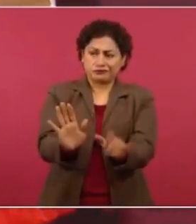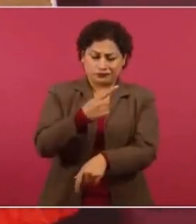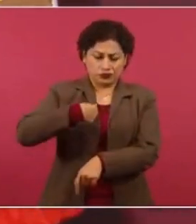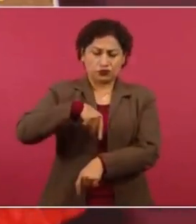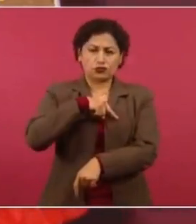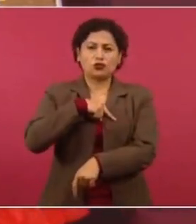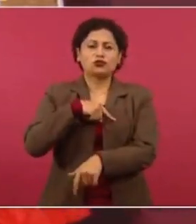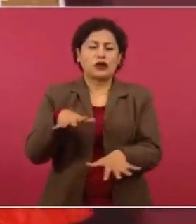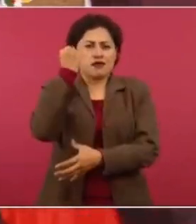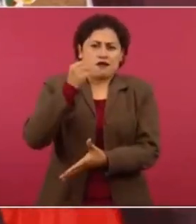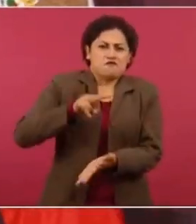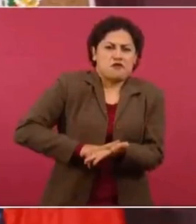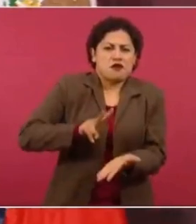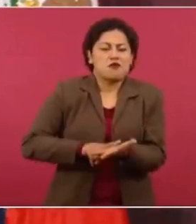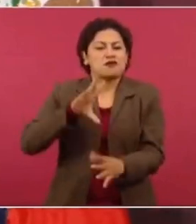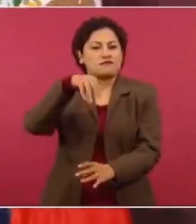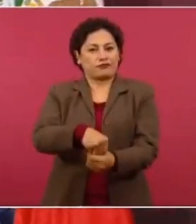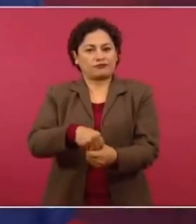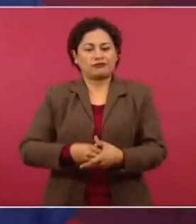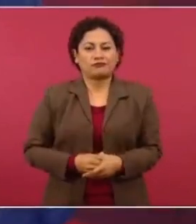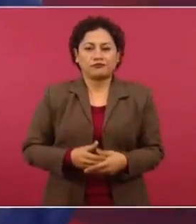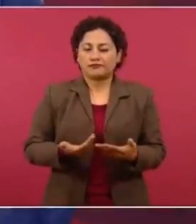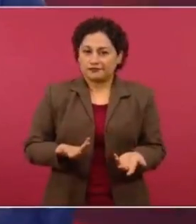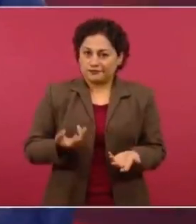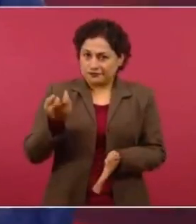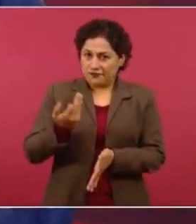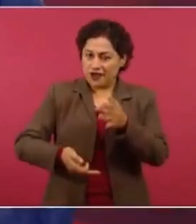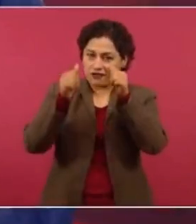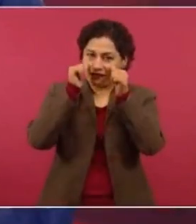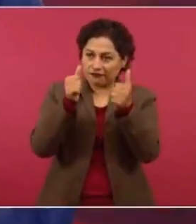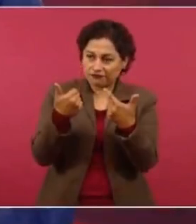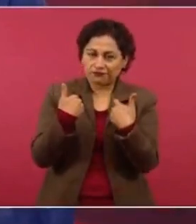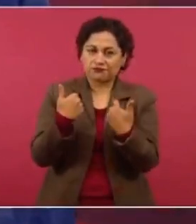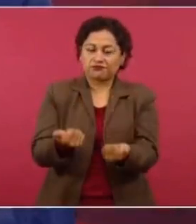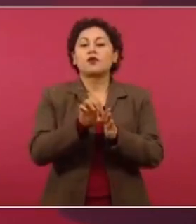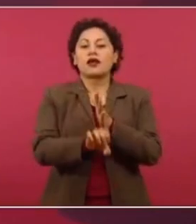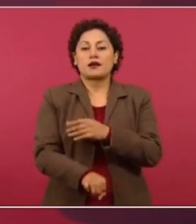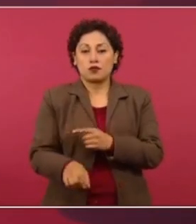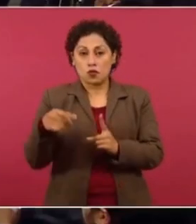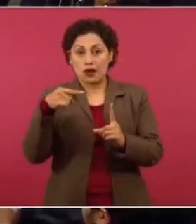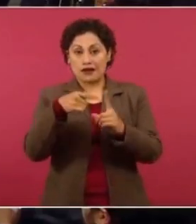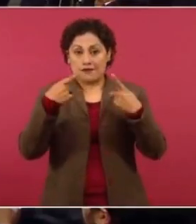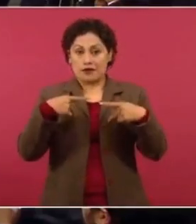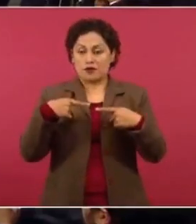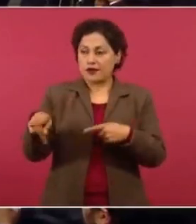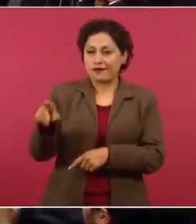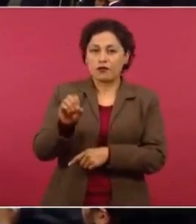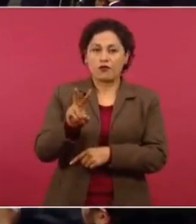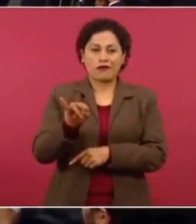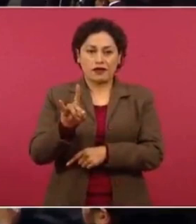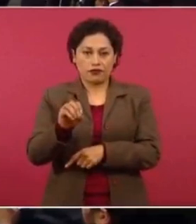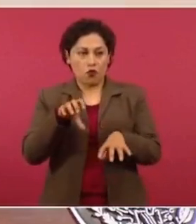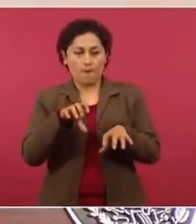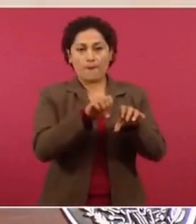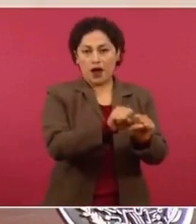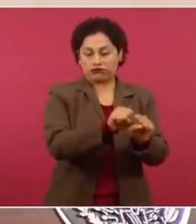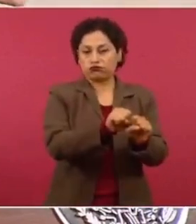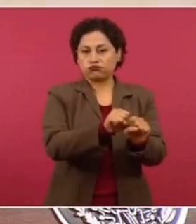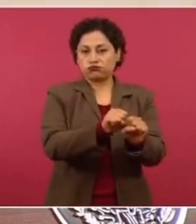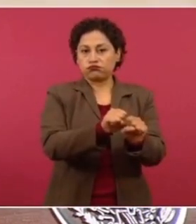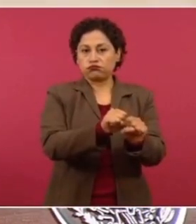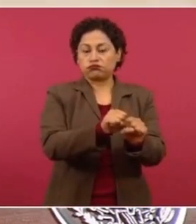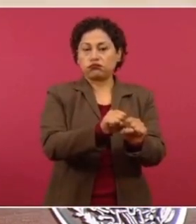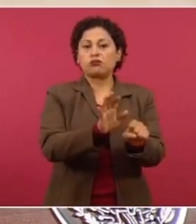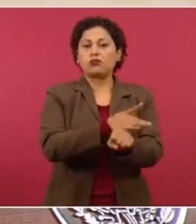política de principios, de ideales. Entonces, que si se detuvo a Ovidio, fue porque venía